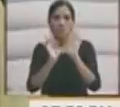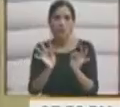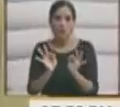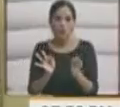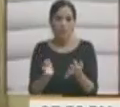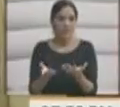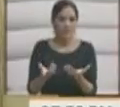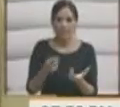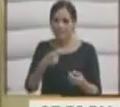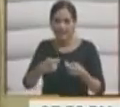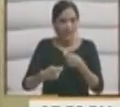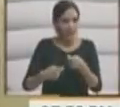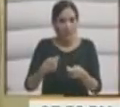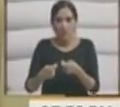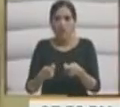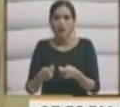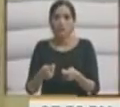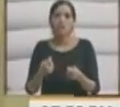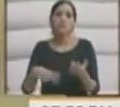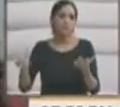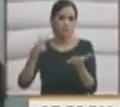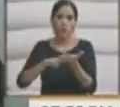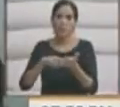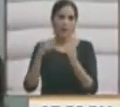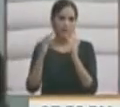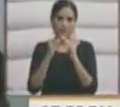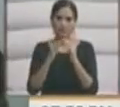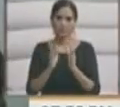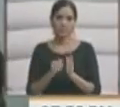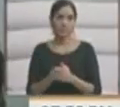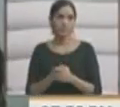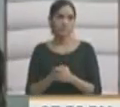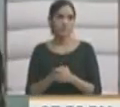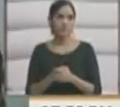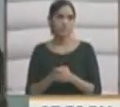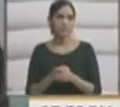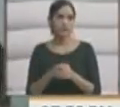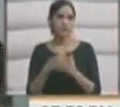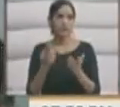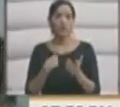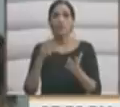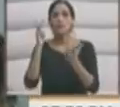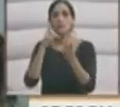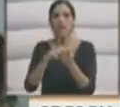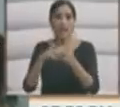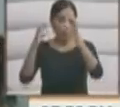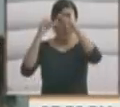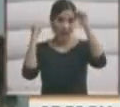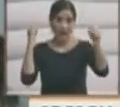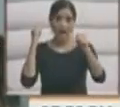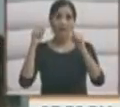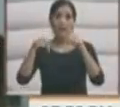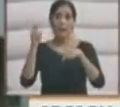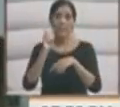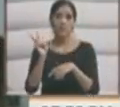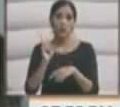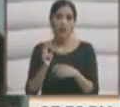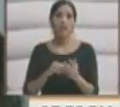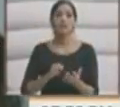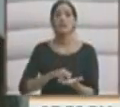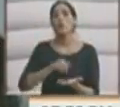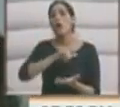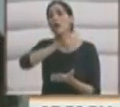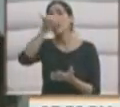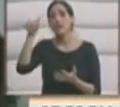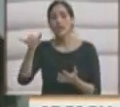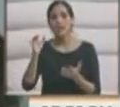mantenerse, entonces decidieron venirse. Me dio la embajada y la cancillería de acá de Venezuela, que yo he ido varias veces